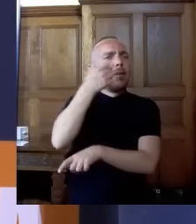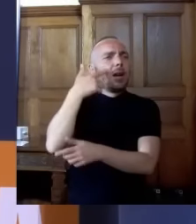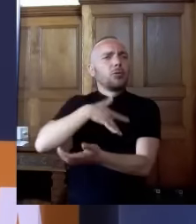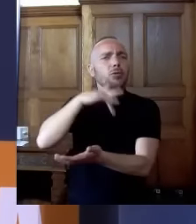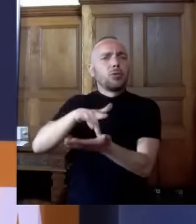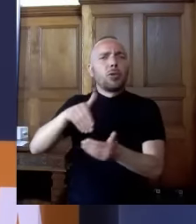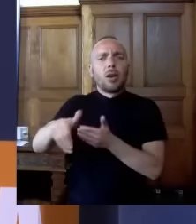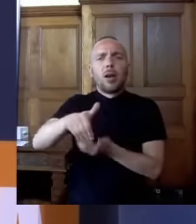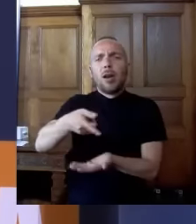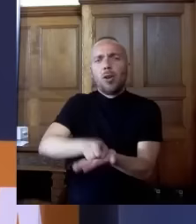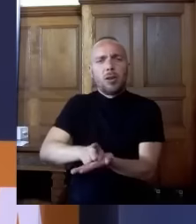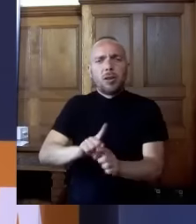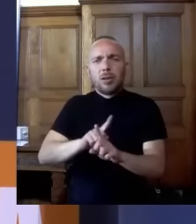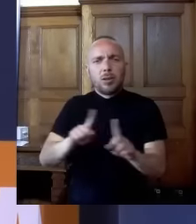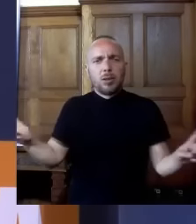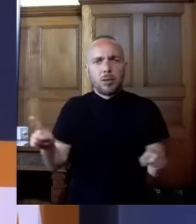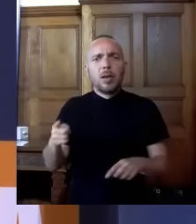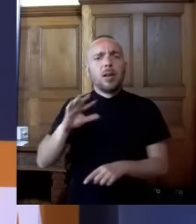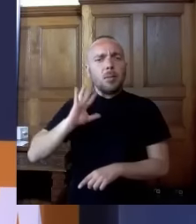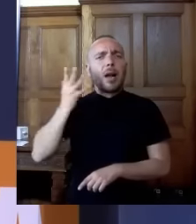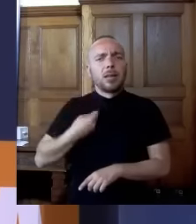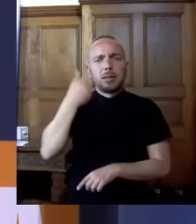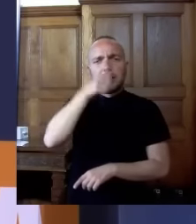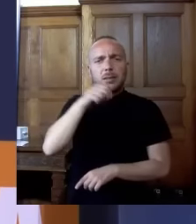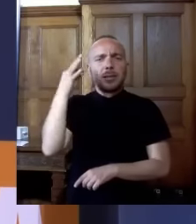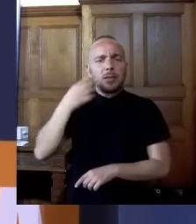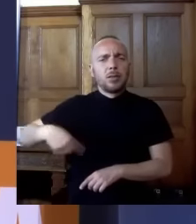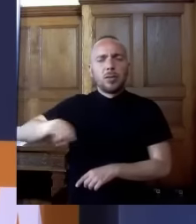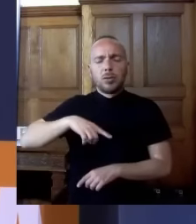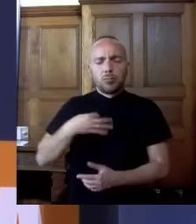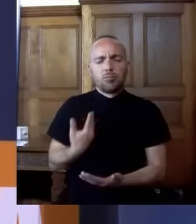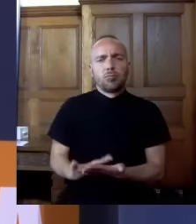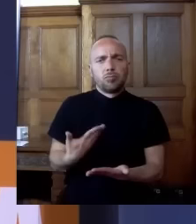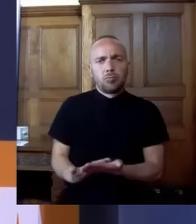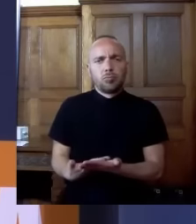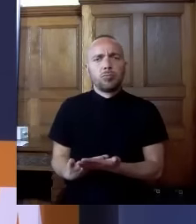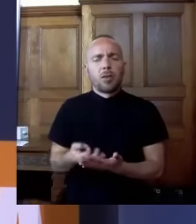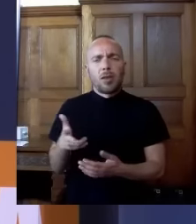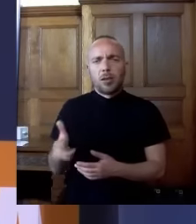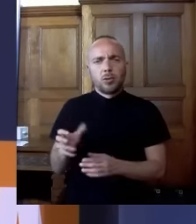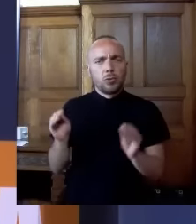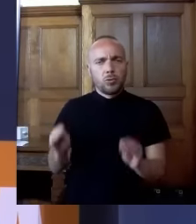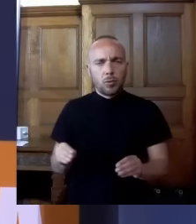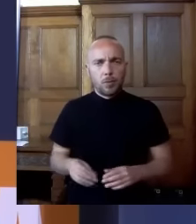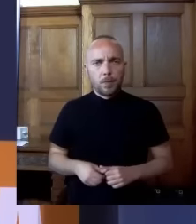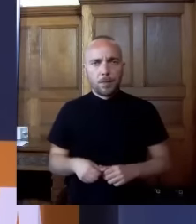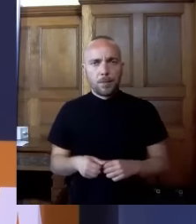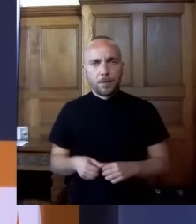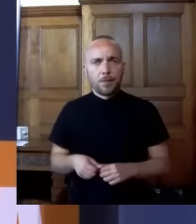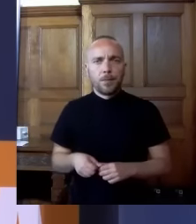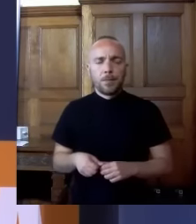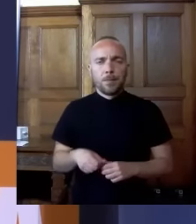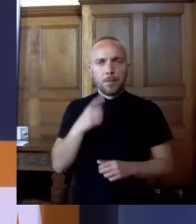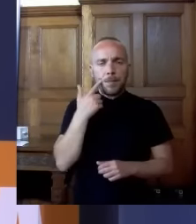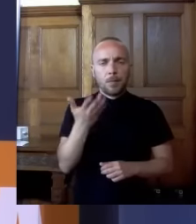ninguna otra parte del mundo y que los palestinos y las palestinas puedan ver garantizadas y todos sus derechos